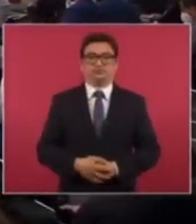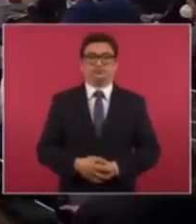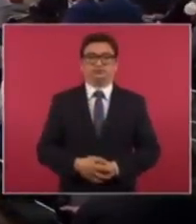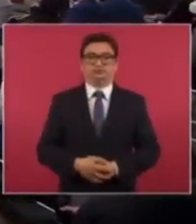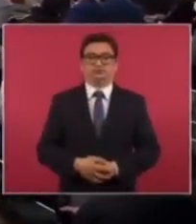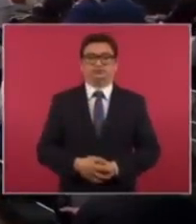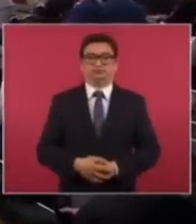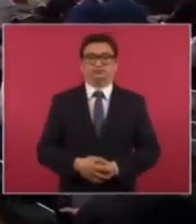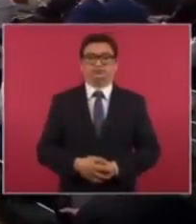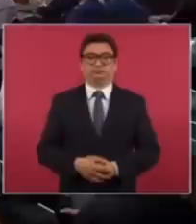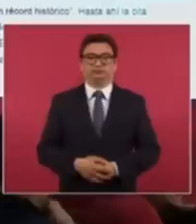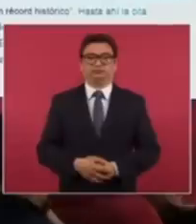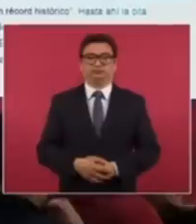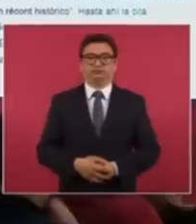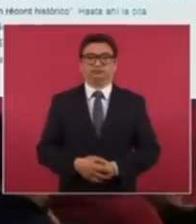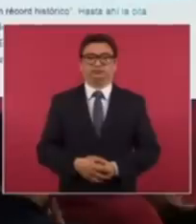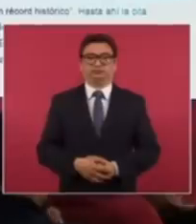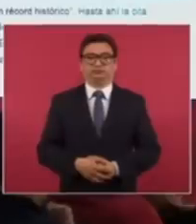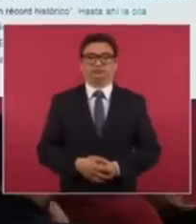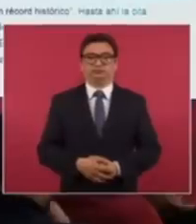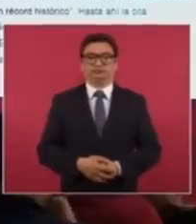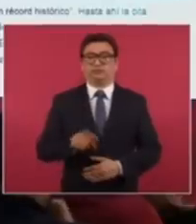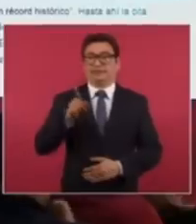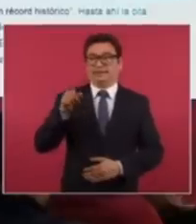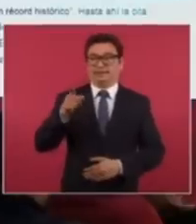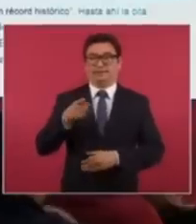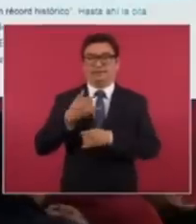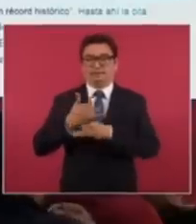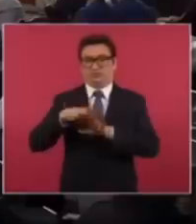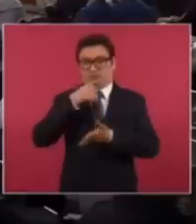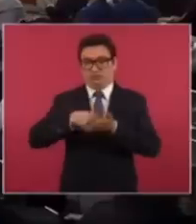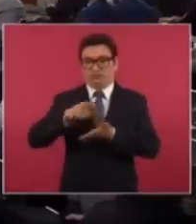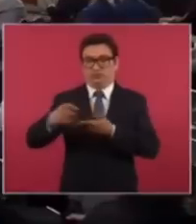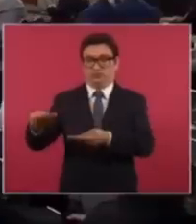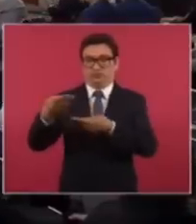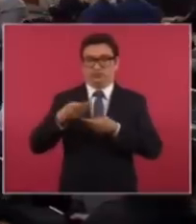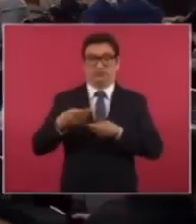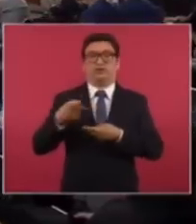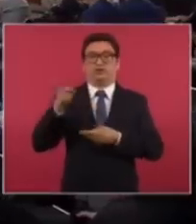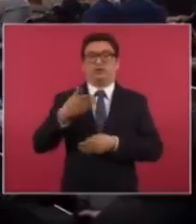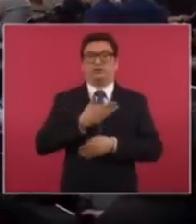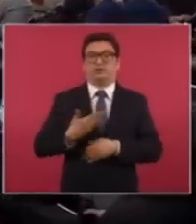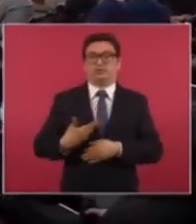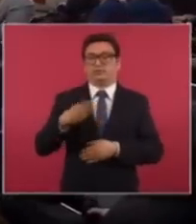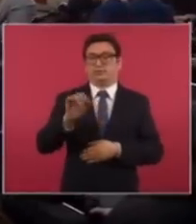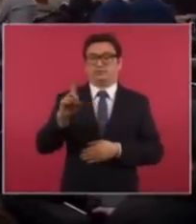decía, que me acaba de transmitir en una carta el presidente Biden.